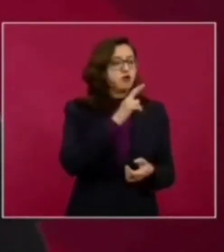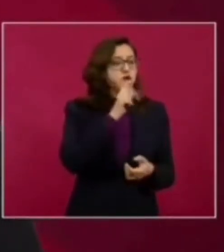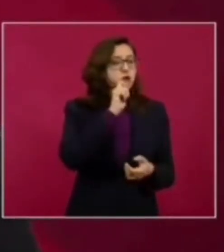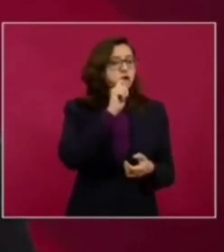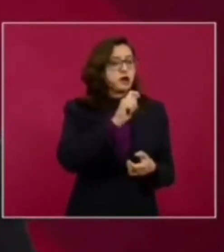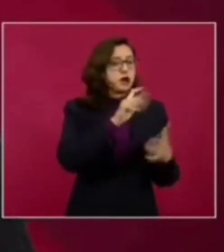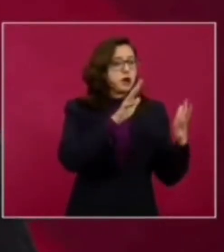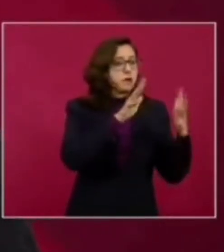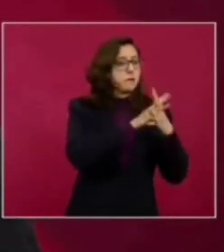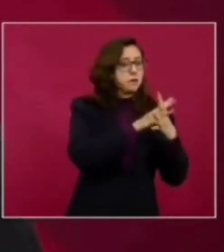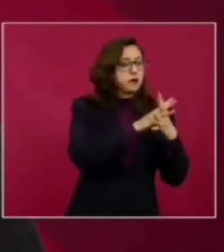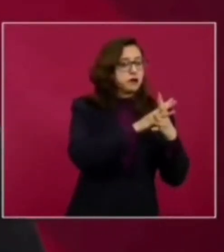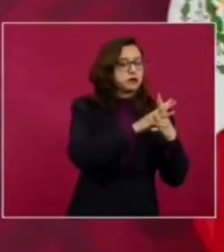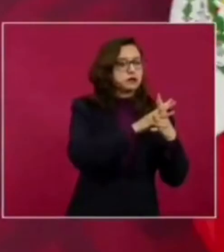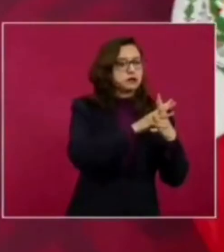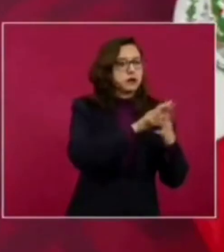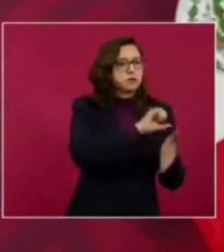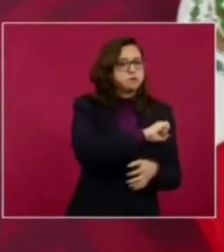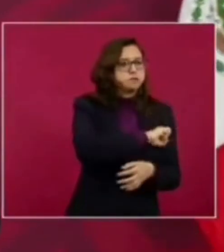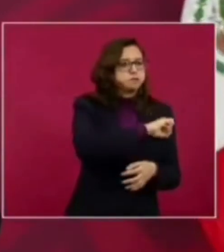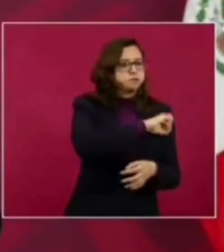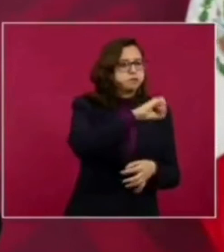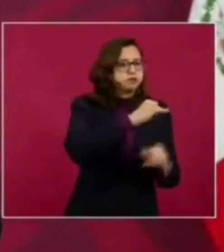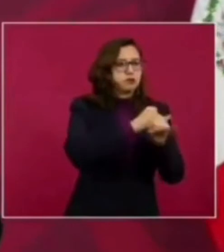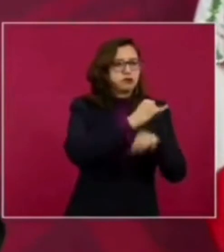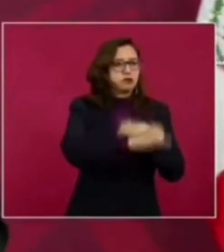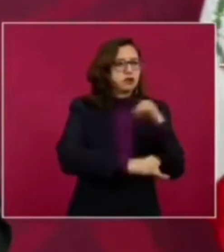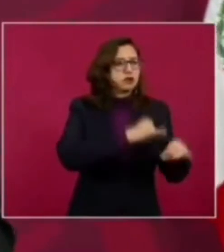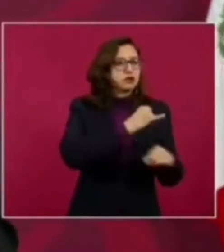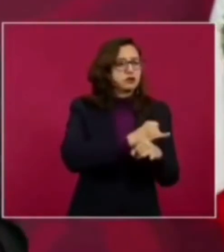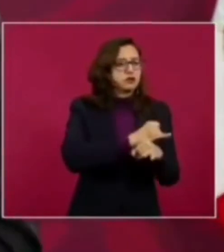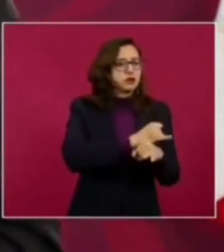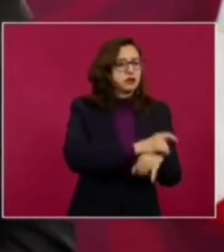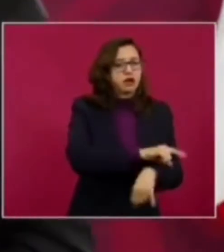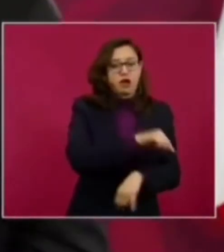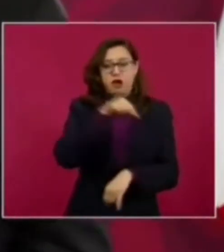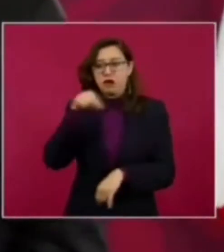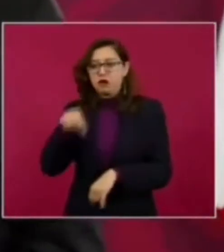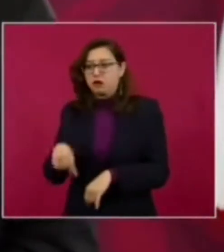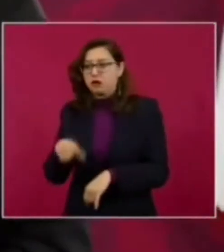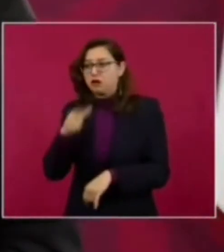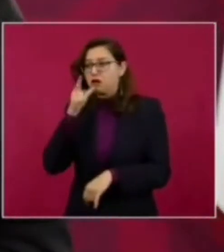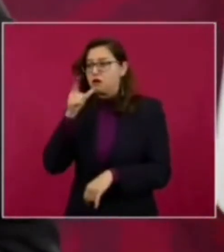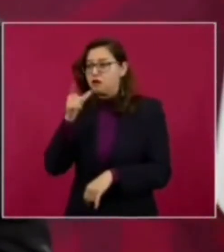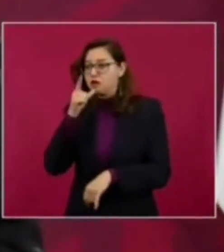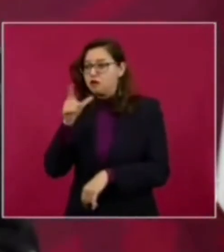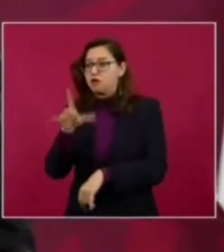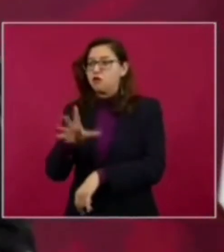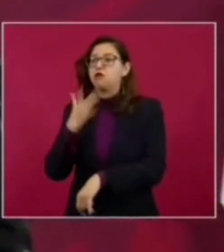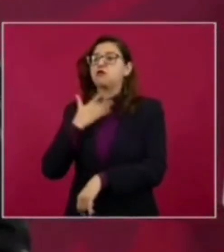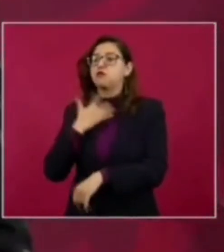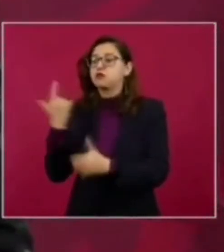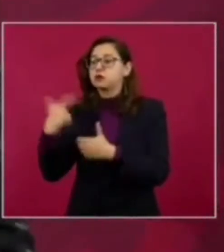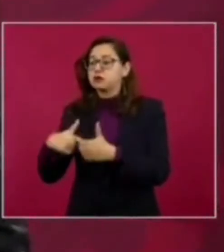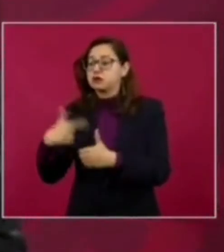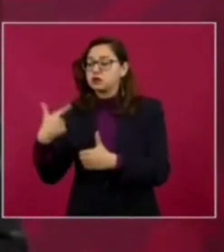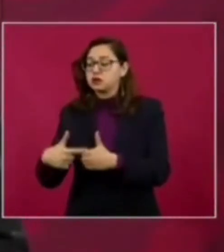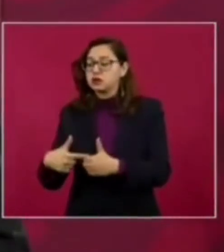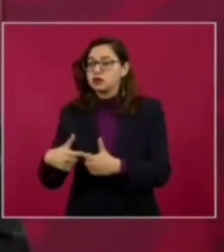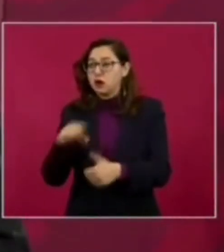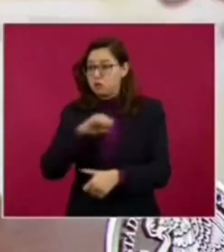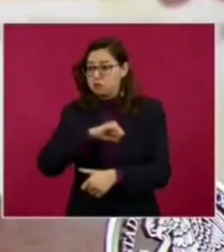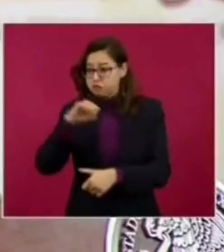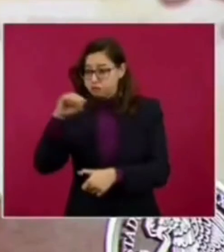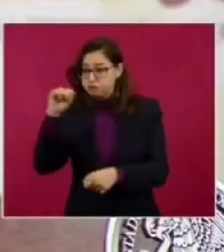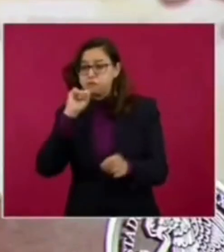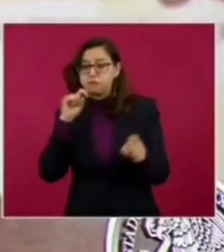Nosotros no vamos a aumentar los precios de las gasolinas, del diésel, ni